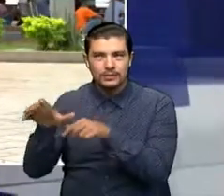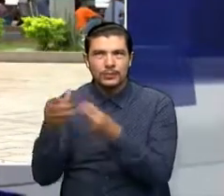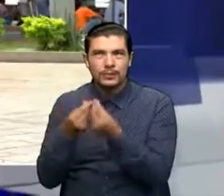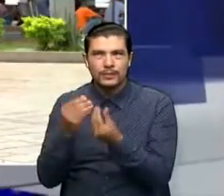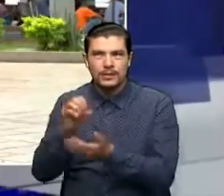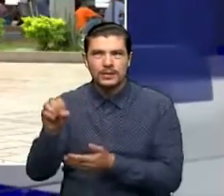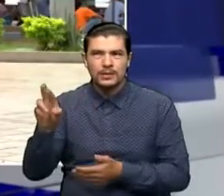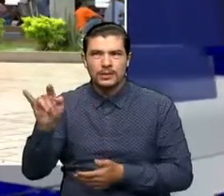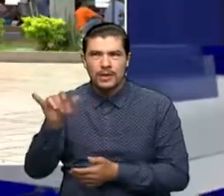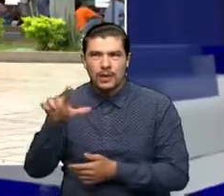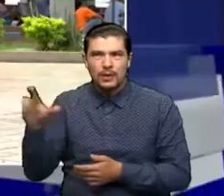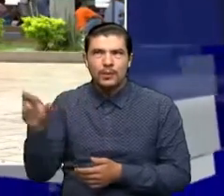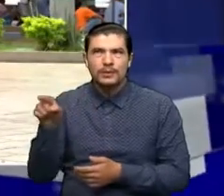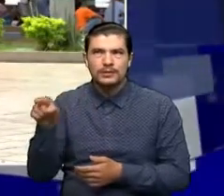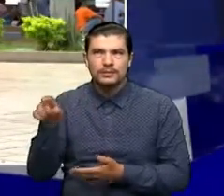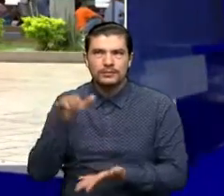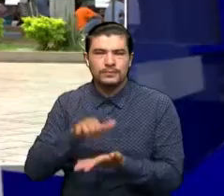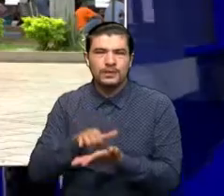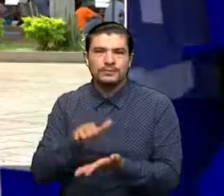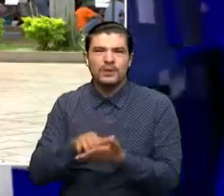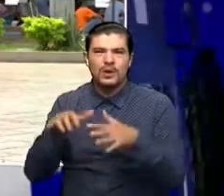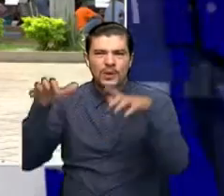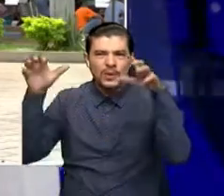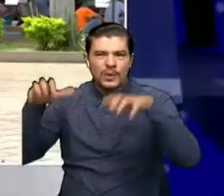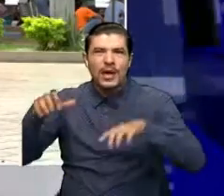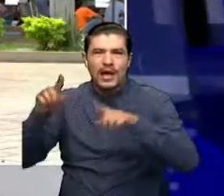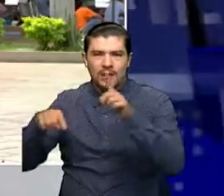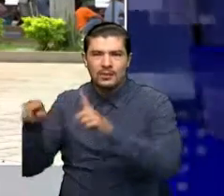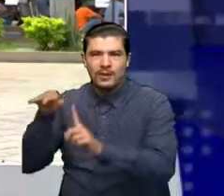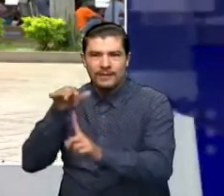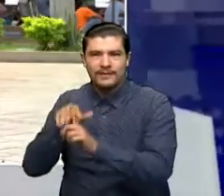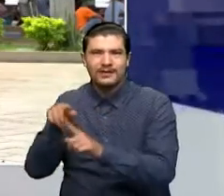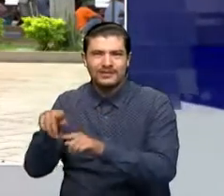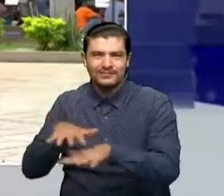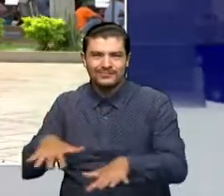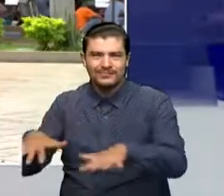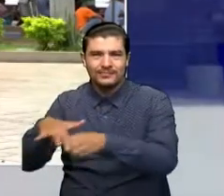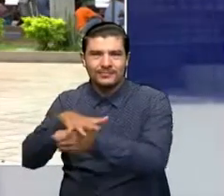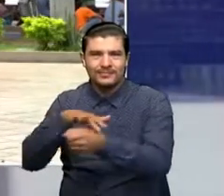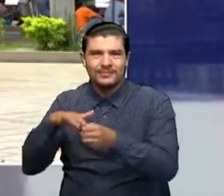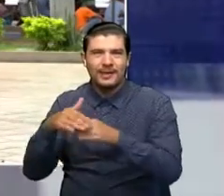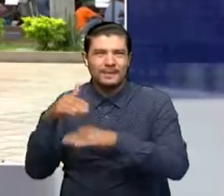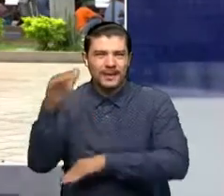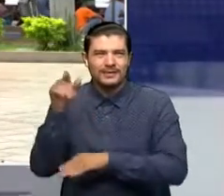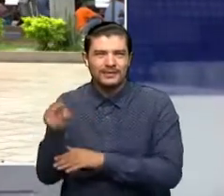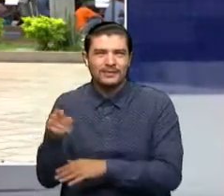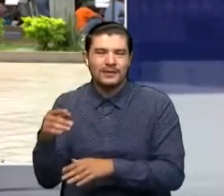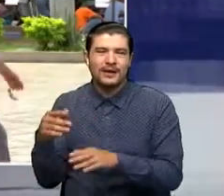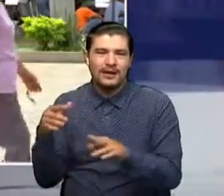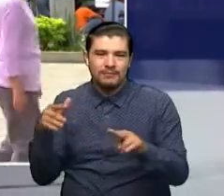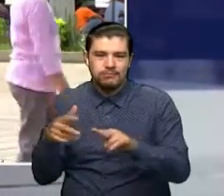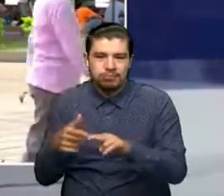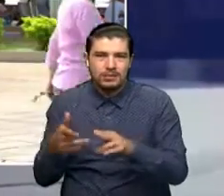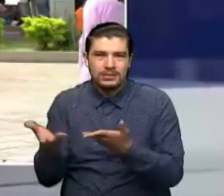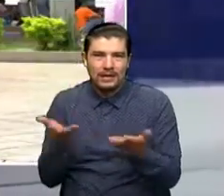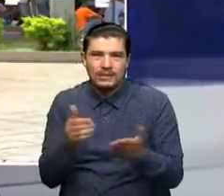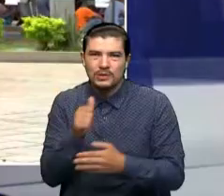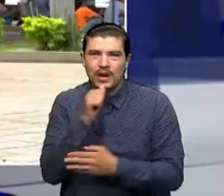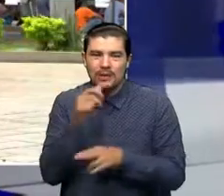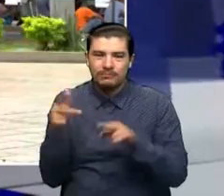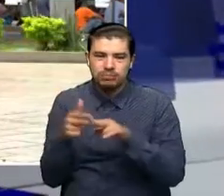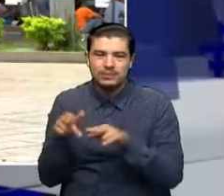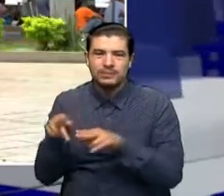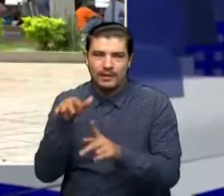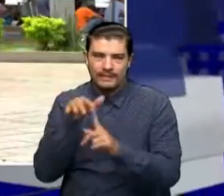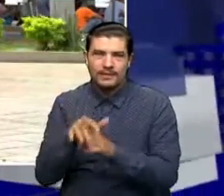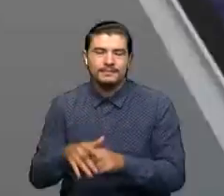tal vez el invierno viene también presentando algunas afectaciones sobre todo en materia de suministro de agua raúl buenas tardes ya adelante